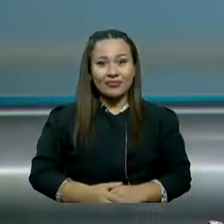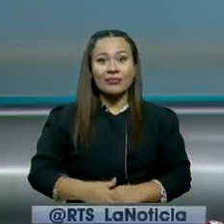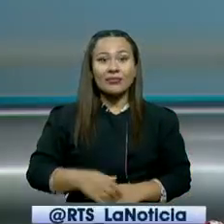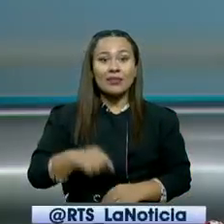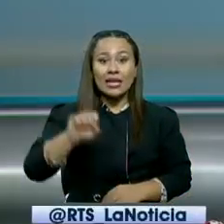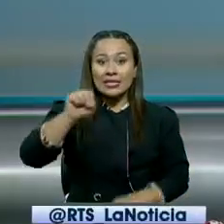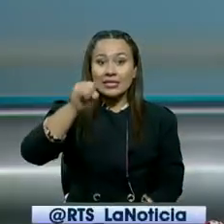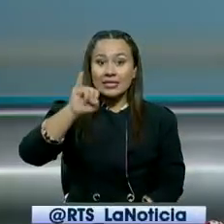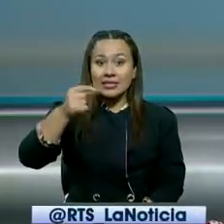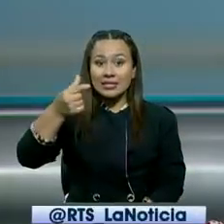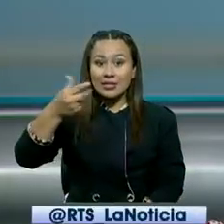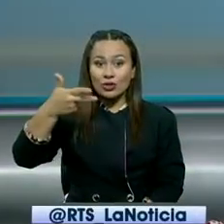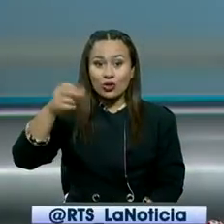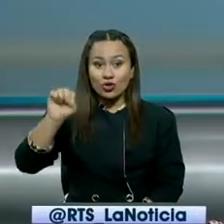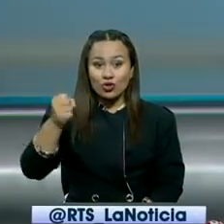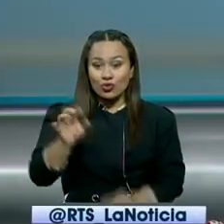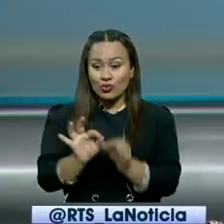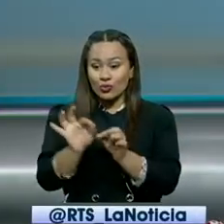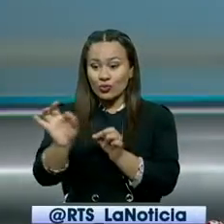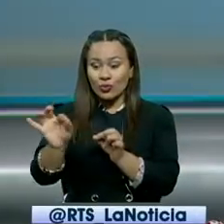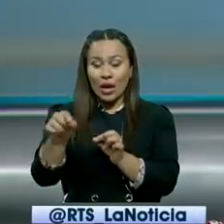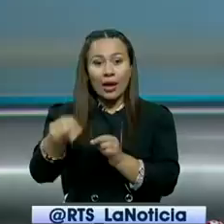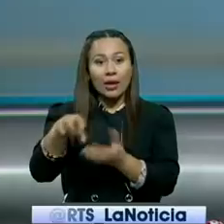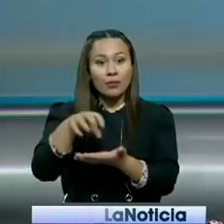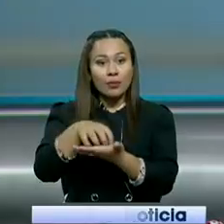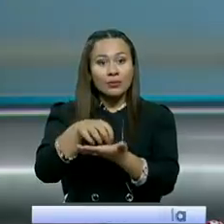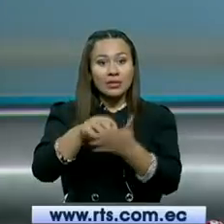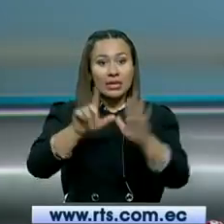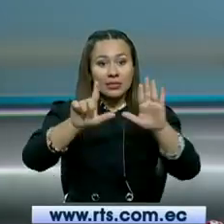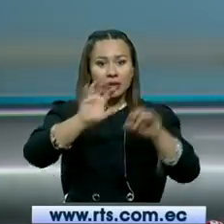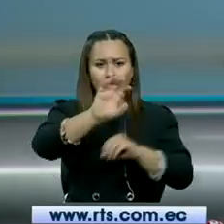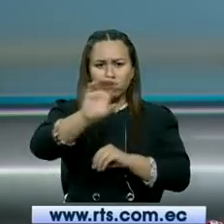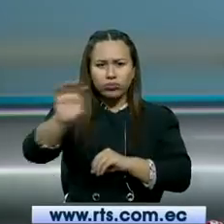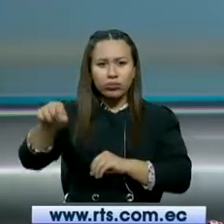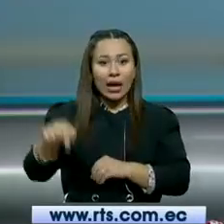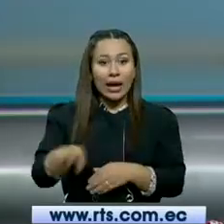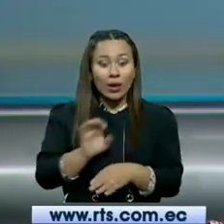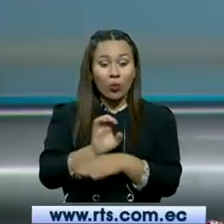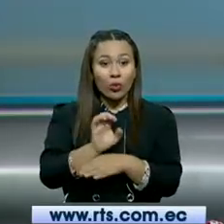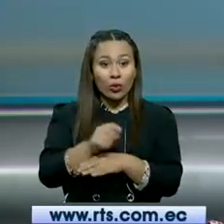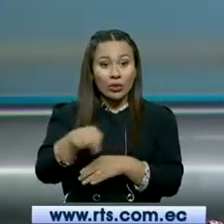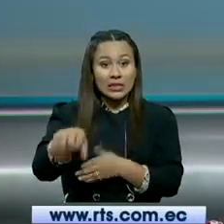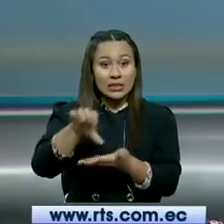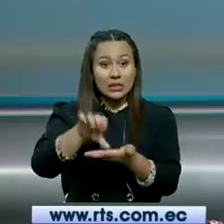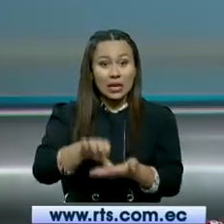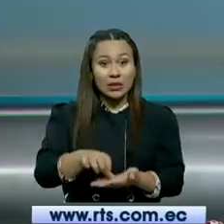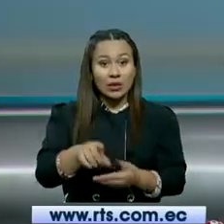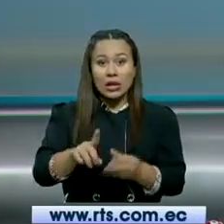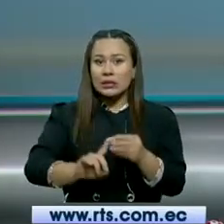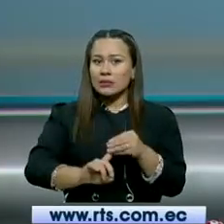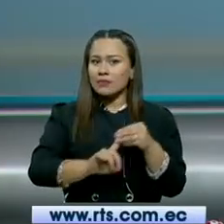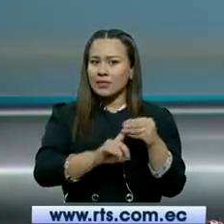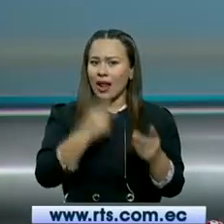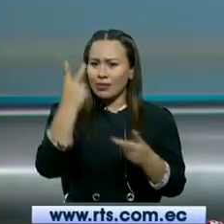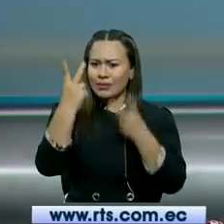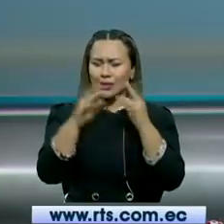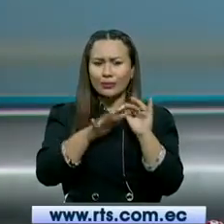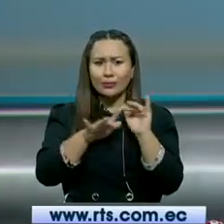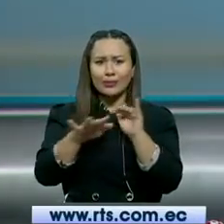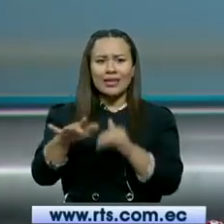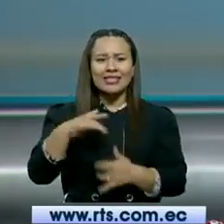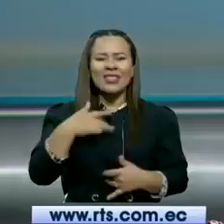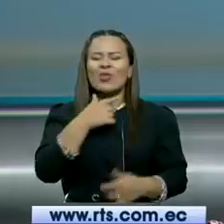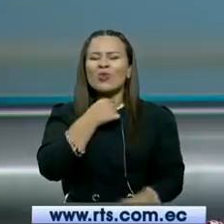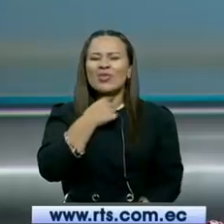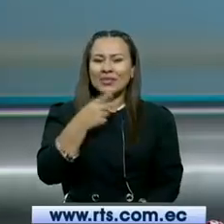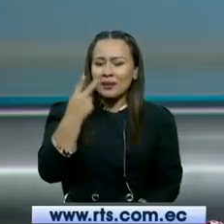Sichos es uno de los 7 cantones desde la provincia de Cotopaxi, en el centro del Ecuador. Es un punto referente para los turistas que se sienten